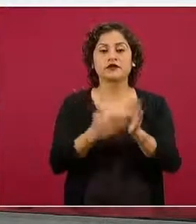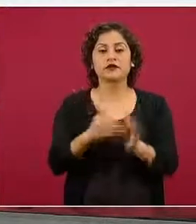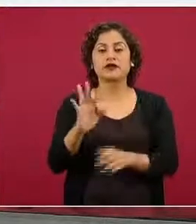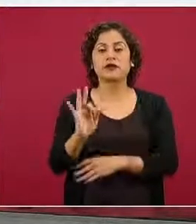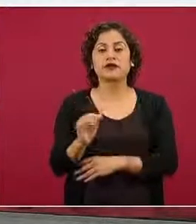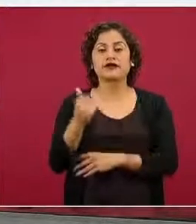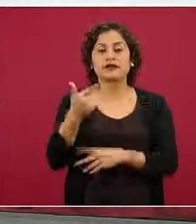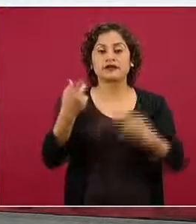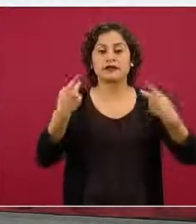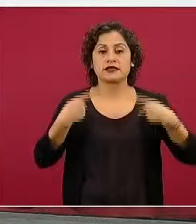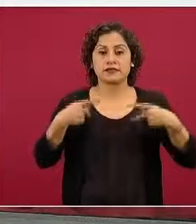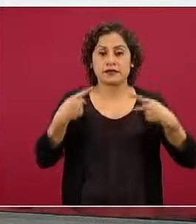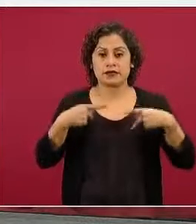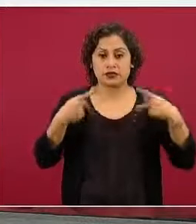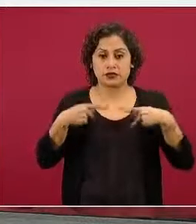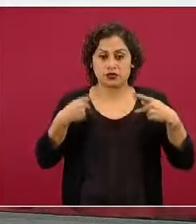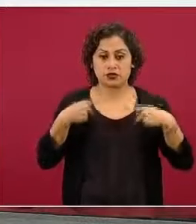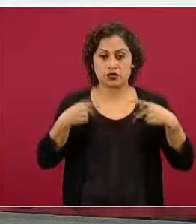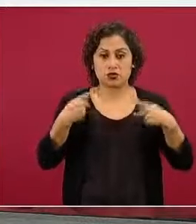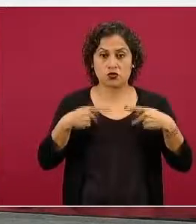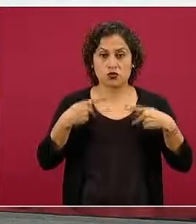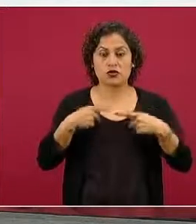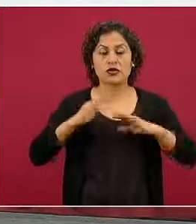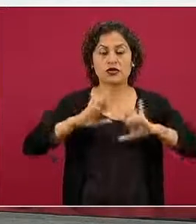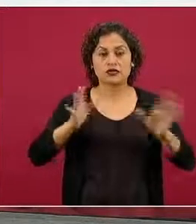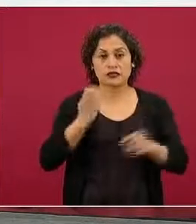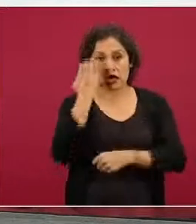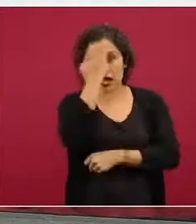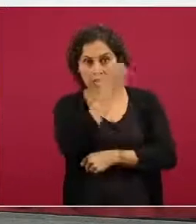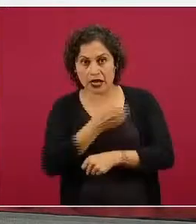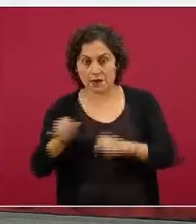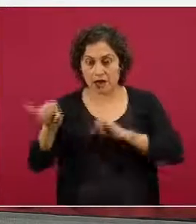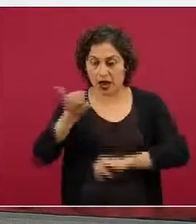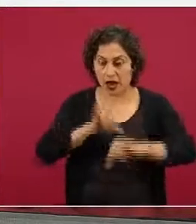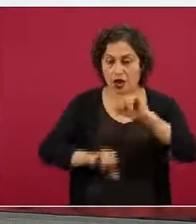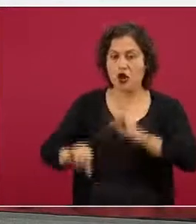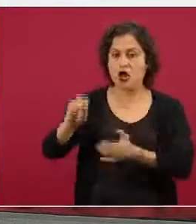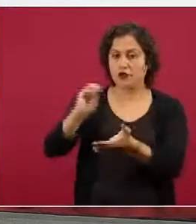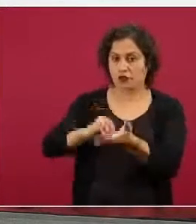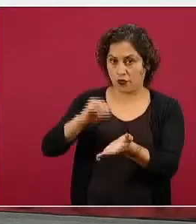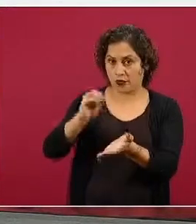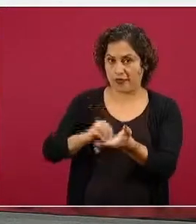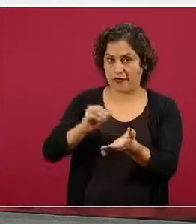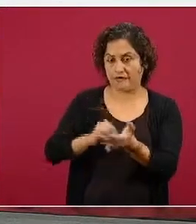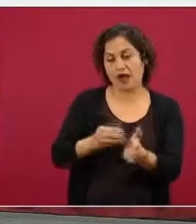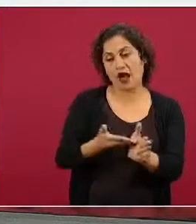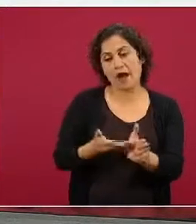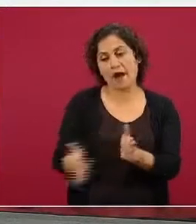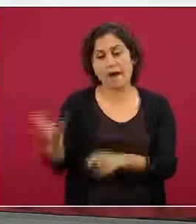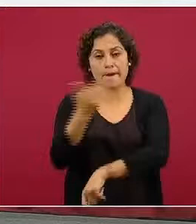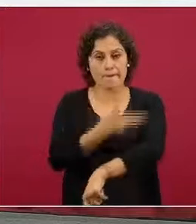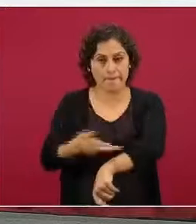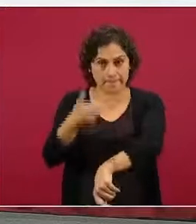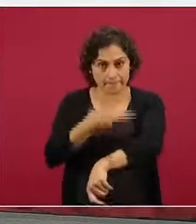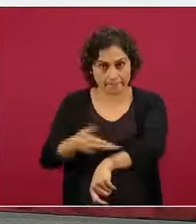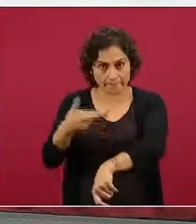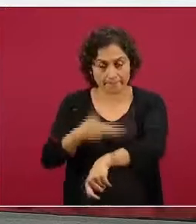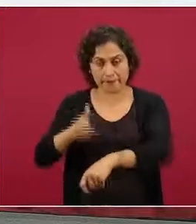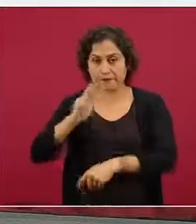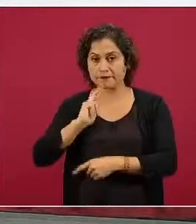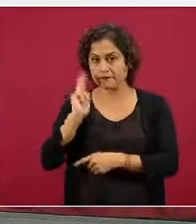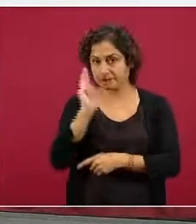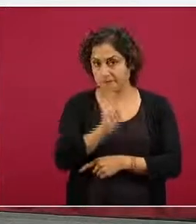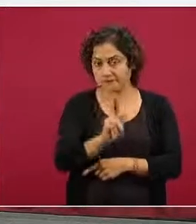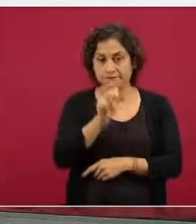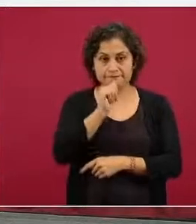76.047 personas que se les tomó una muestra y que se está analizando o que se está en tránsito, la muestra en tránsito del